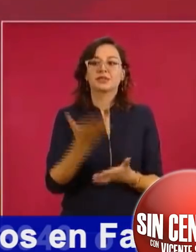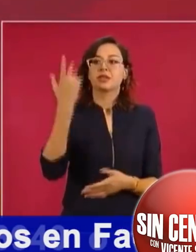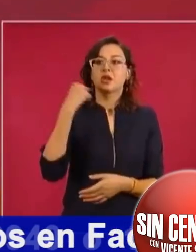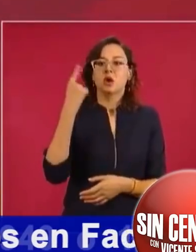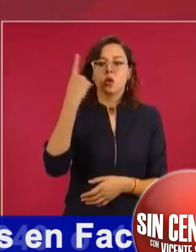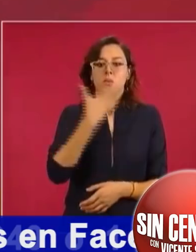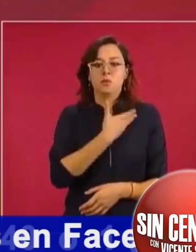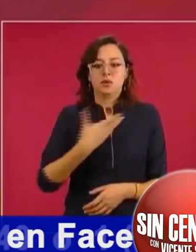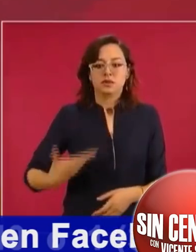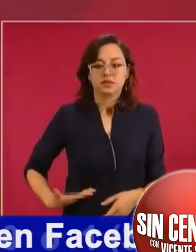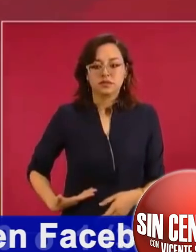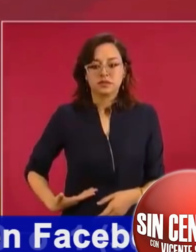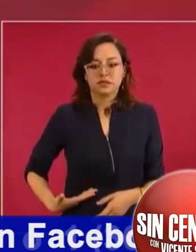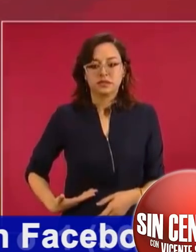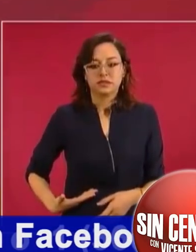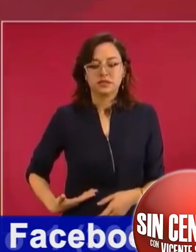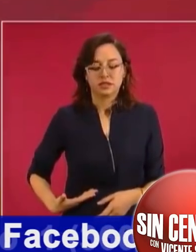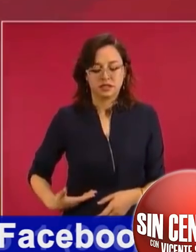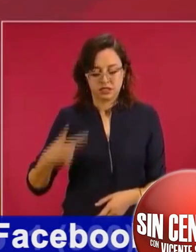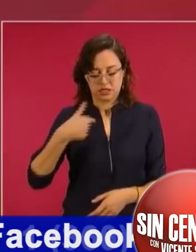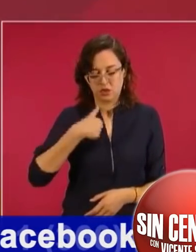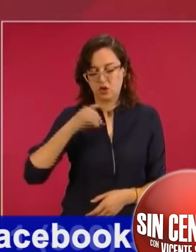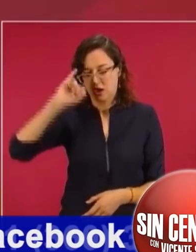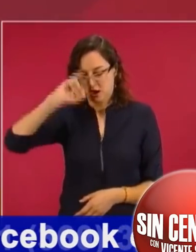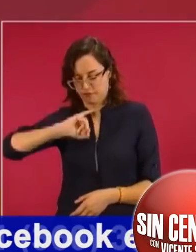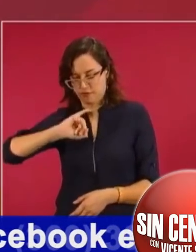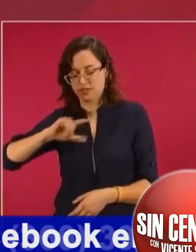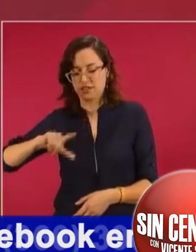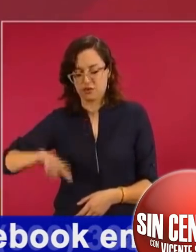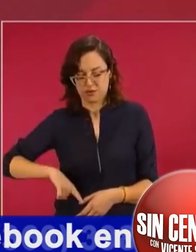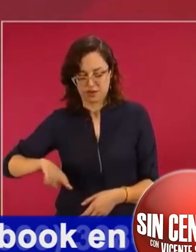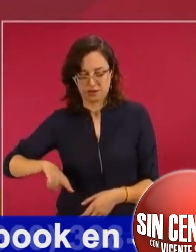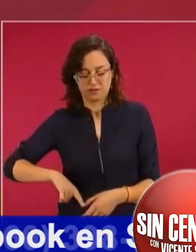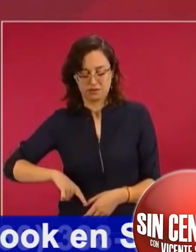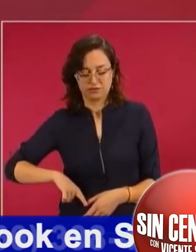era presidente electo, yo era jefe de gobierno electo.